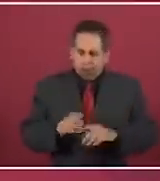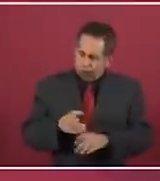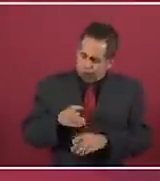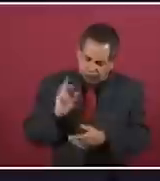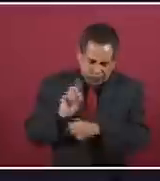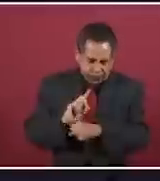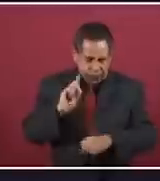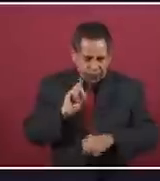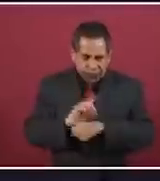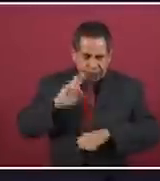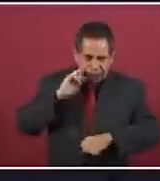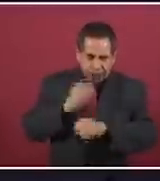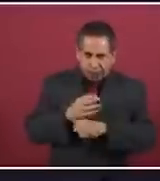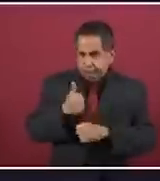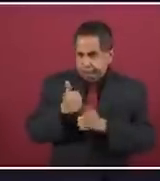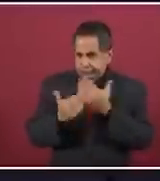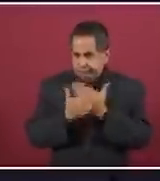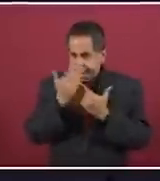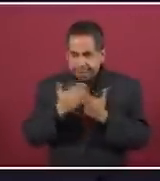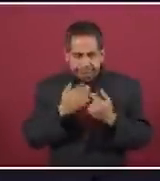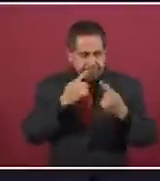todos los días a las 6 de la mañana